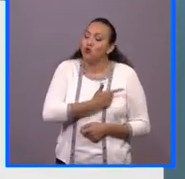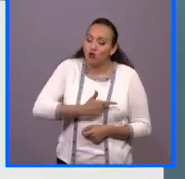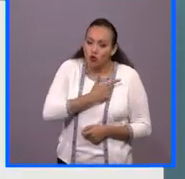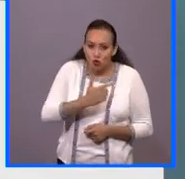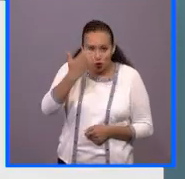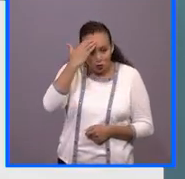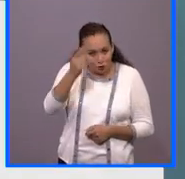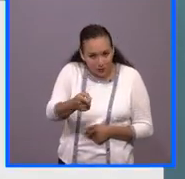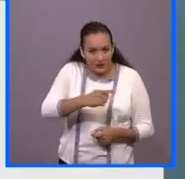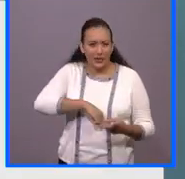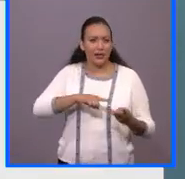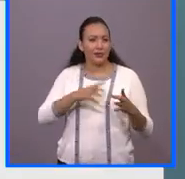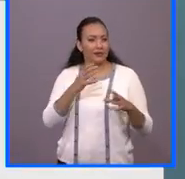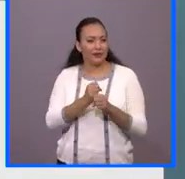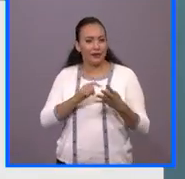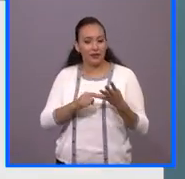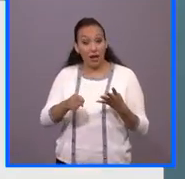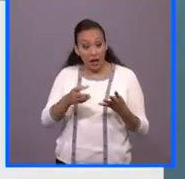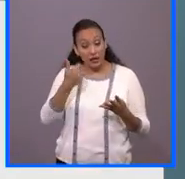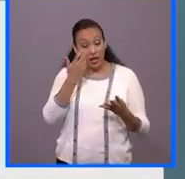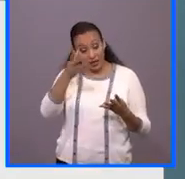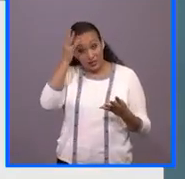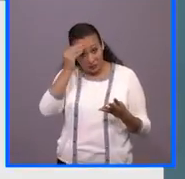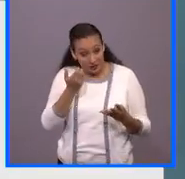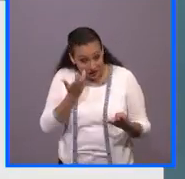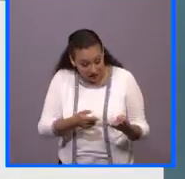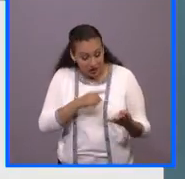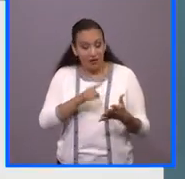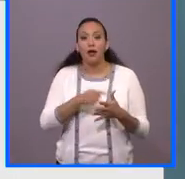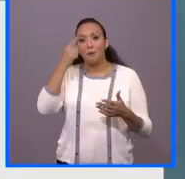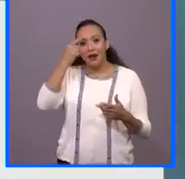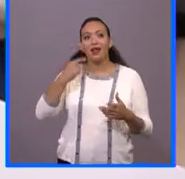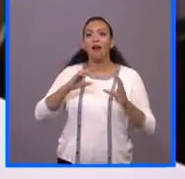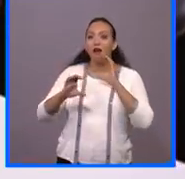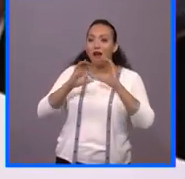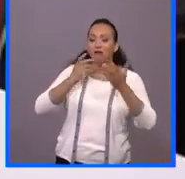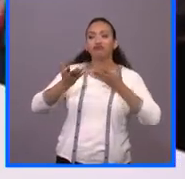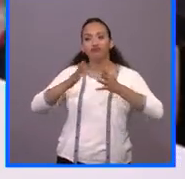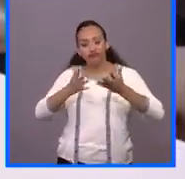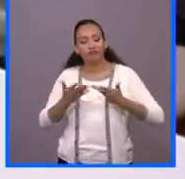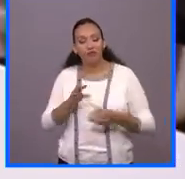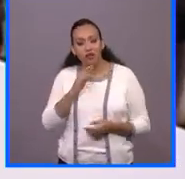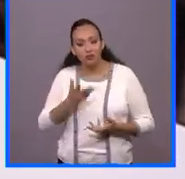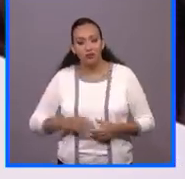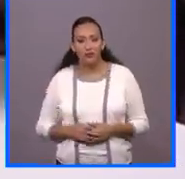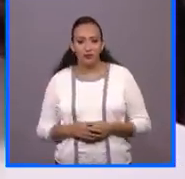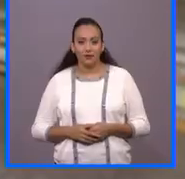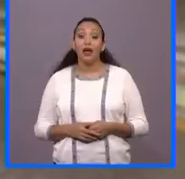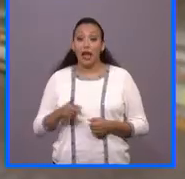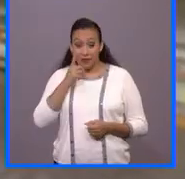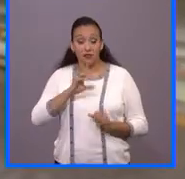en conocerte y quieres aprender, para que podamos entablar una comunicación. Presentaron los apuntes